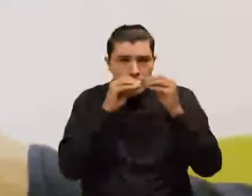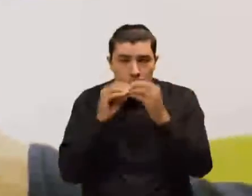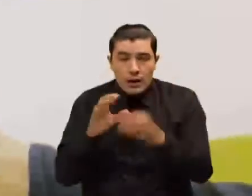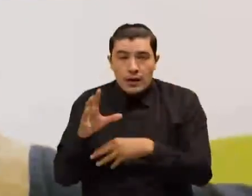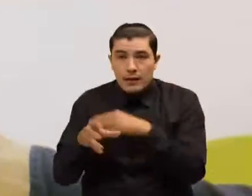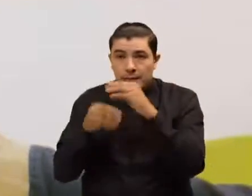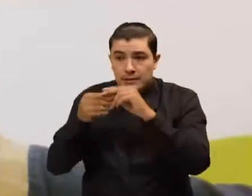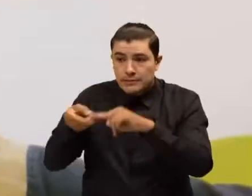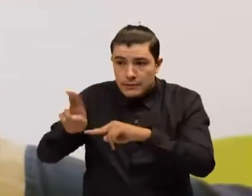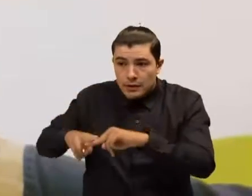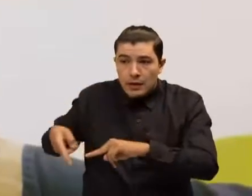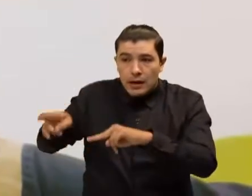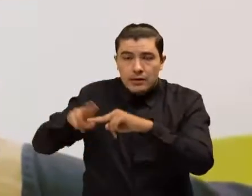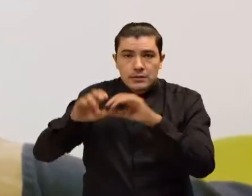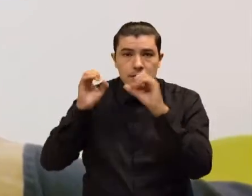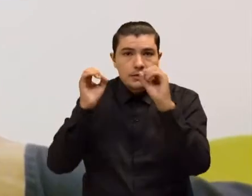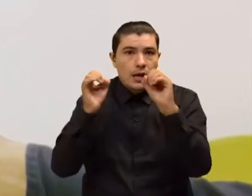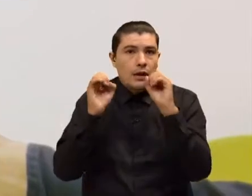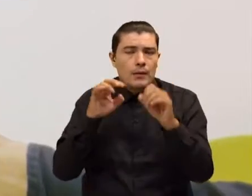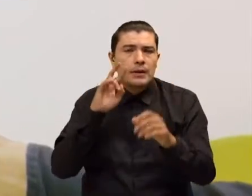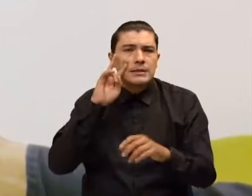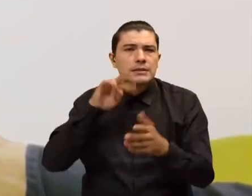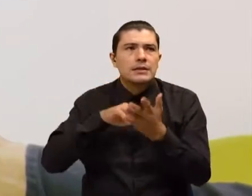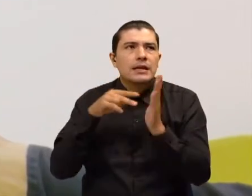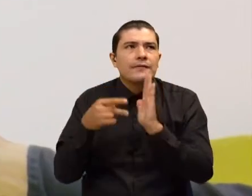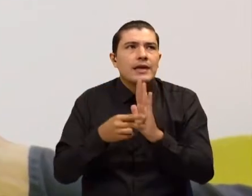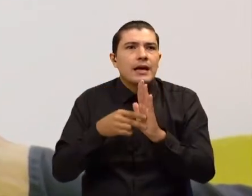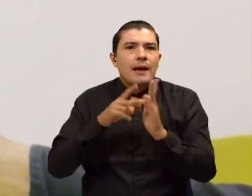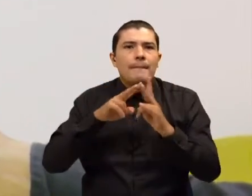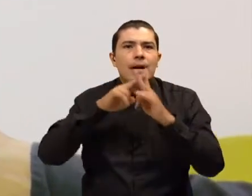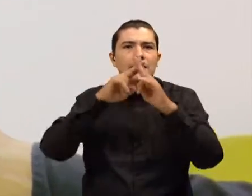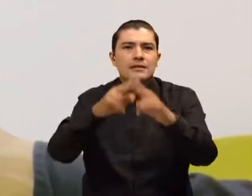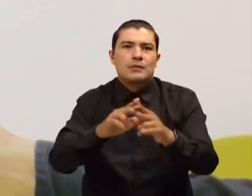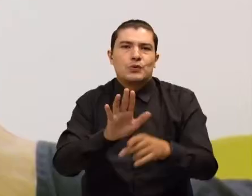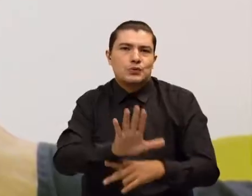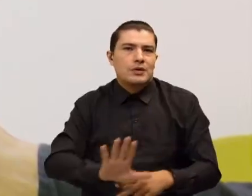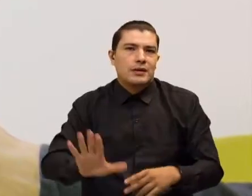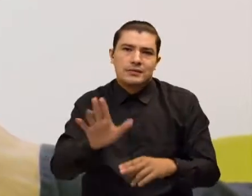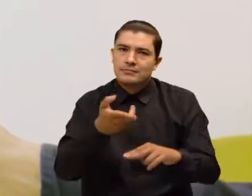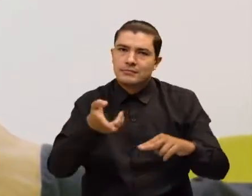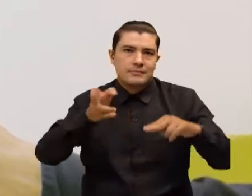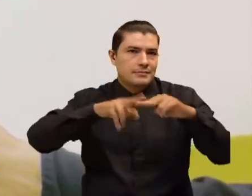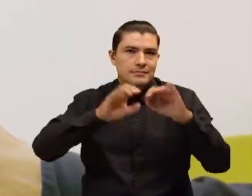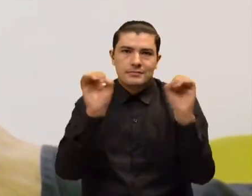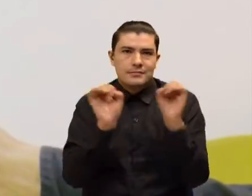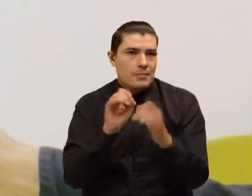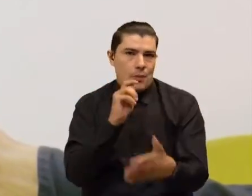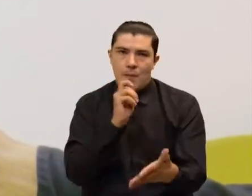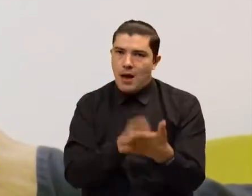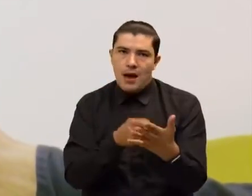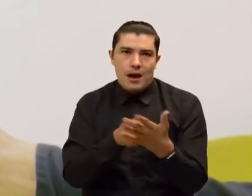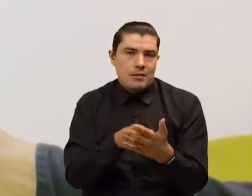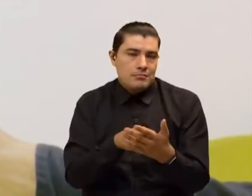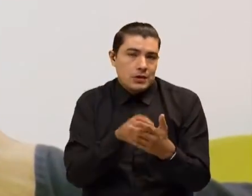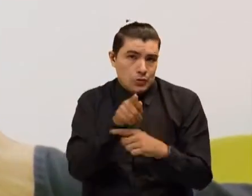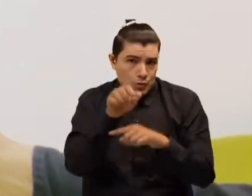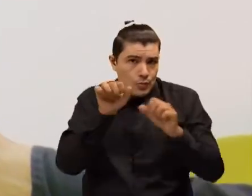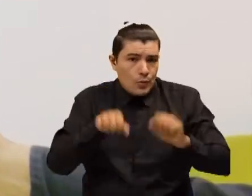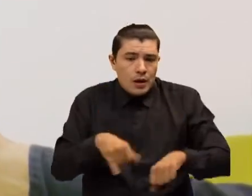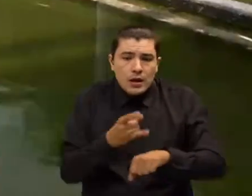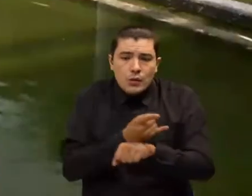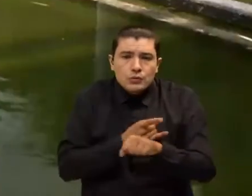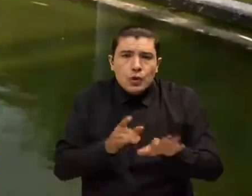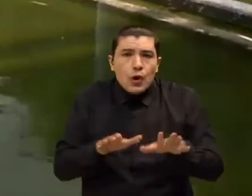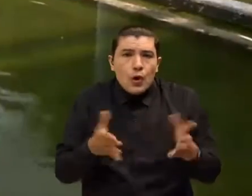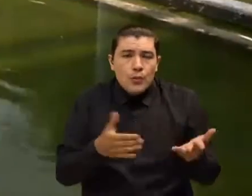eso no es como si estuvieran recibiendo un préstamo sin intereses y lo pueden hacer pueden hacer uso de eso solamente con sus